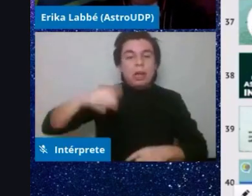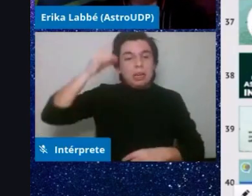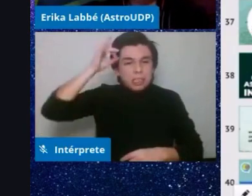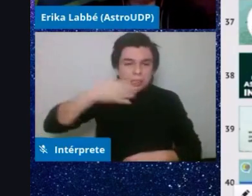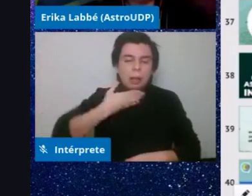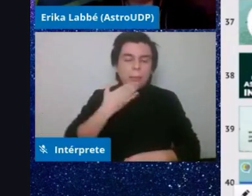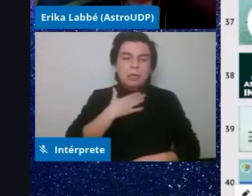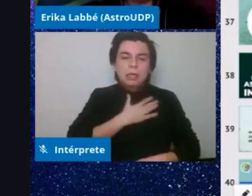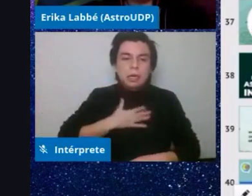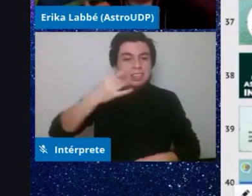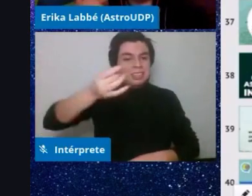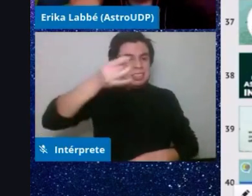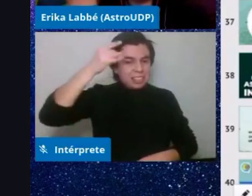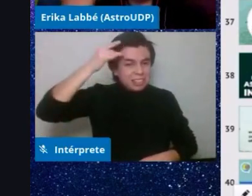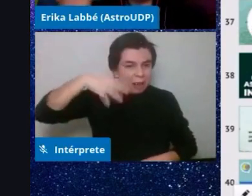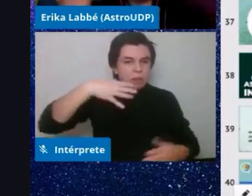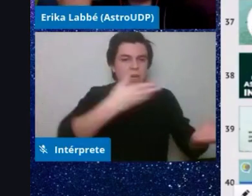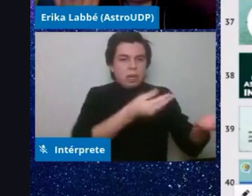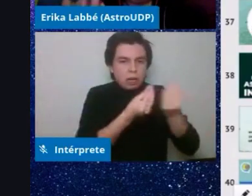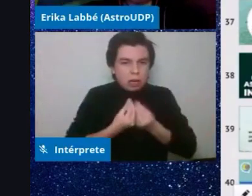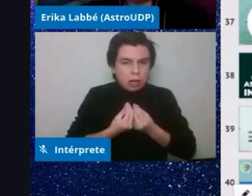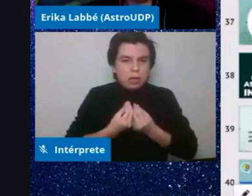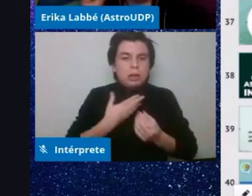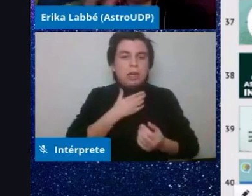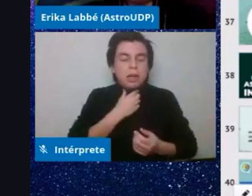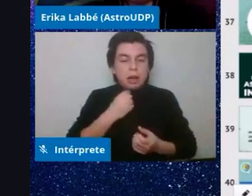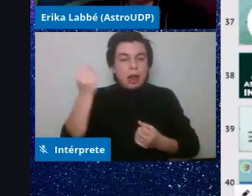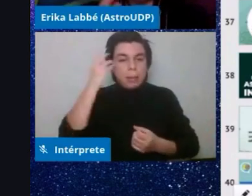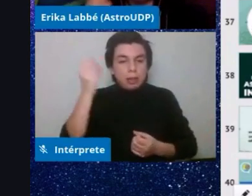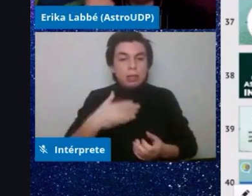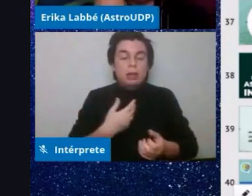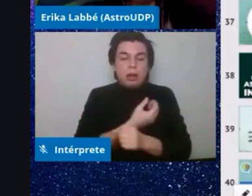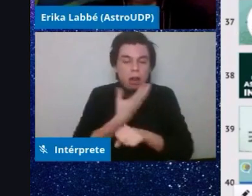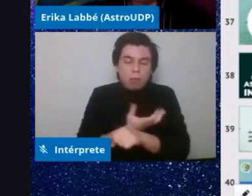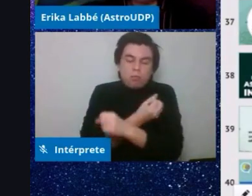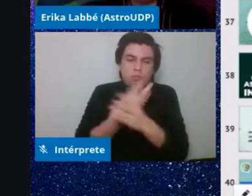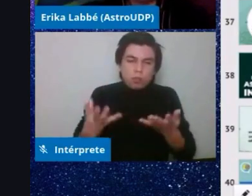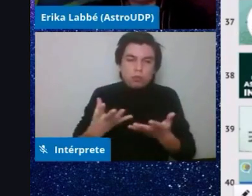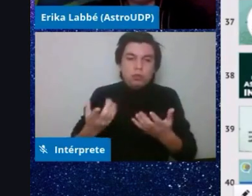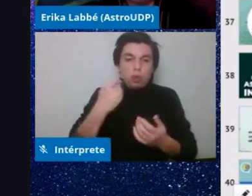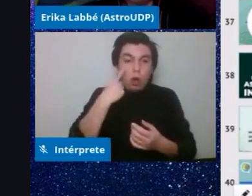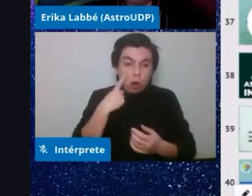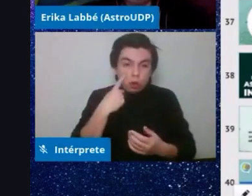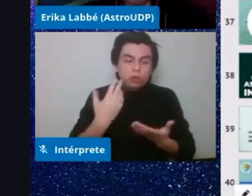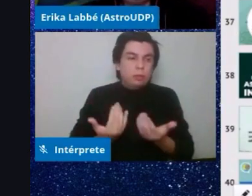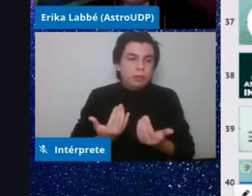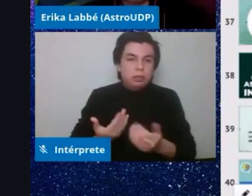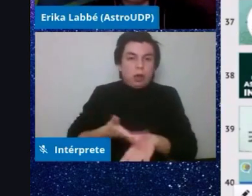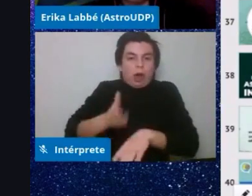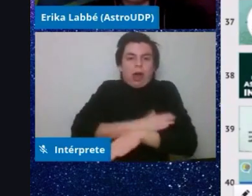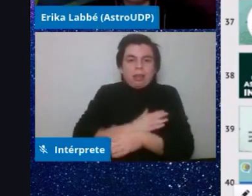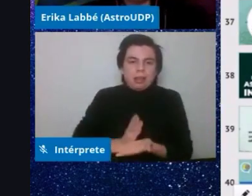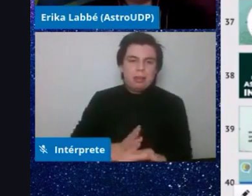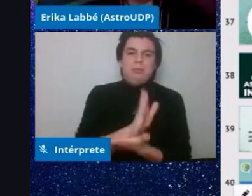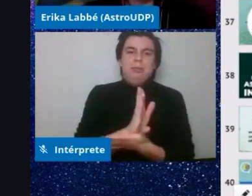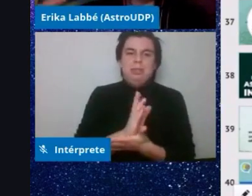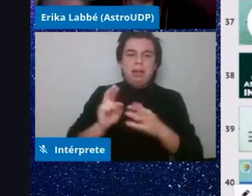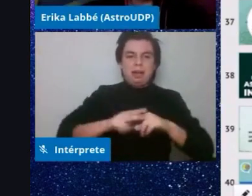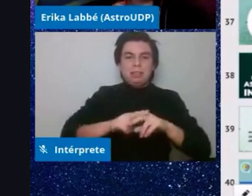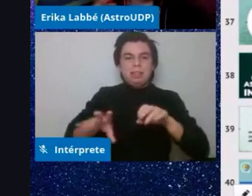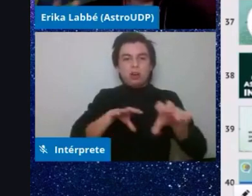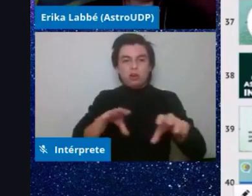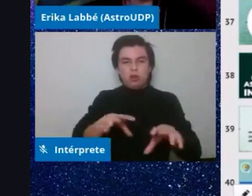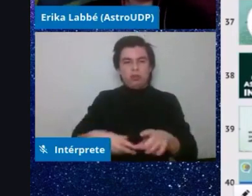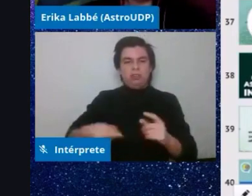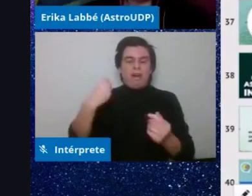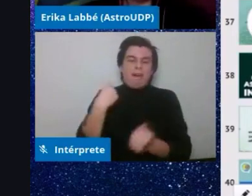aprender, porque como les decía, hay mucha necesidad de conocimiento antes de empezar a hacer cosas realmente buenas y en este grupo